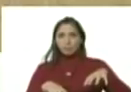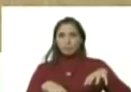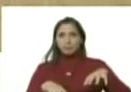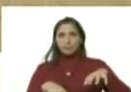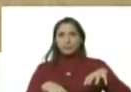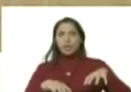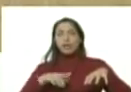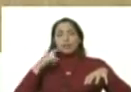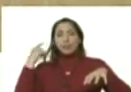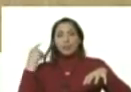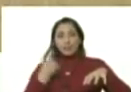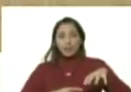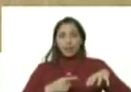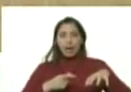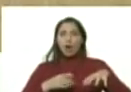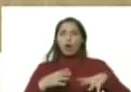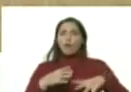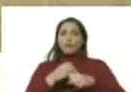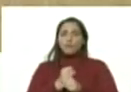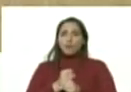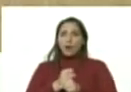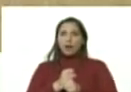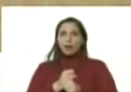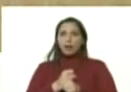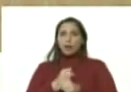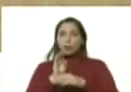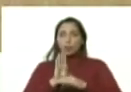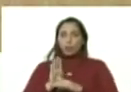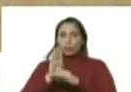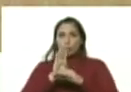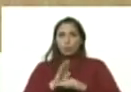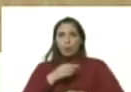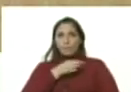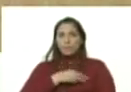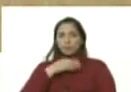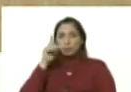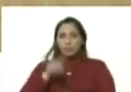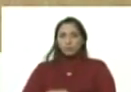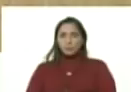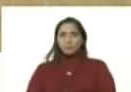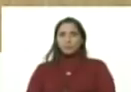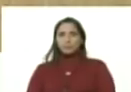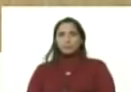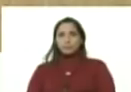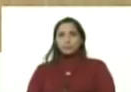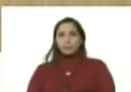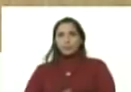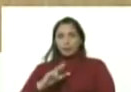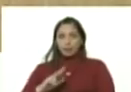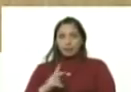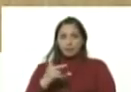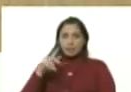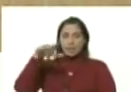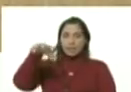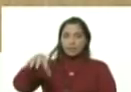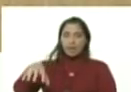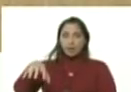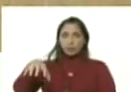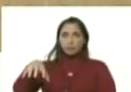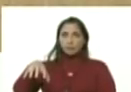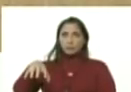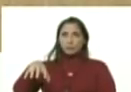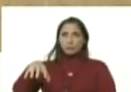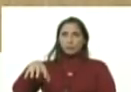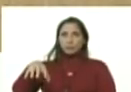podrá confiar la custodia de los locales de la misión, así como de sus bienes y archivos, a un tercer Estado aceptable por el